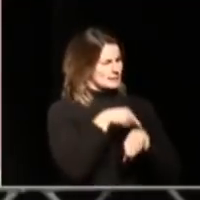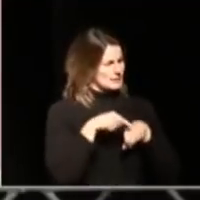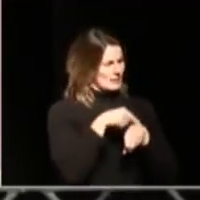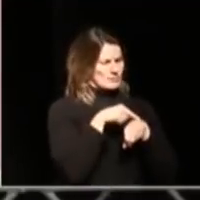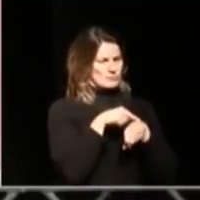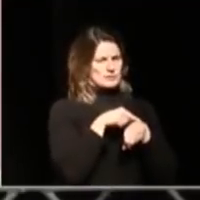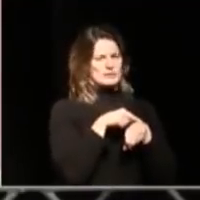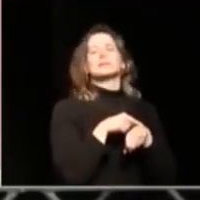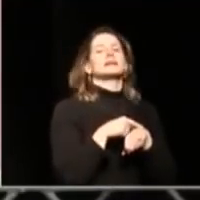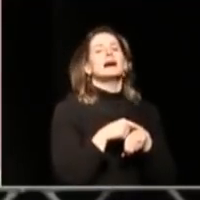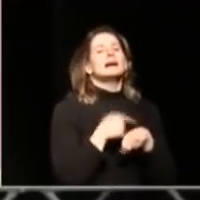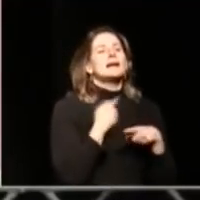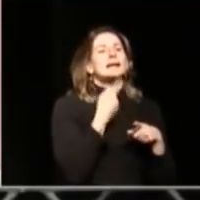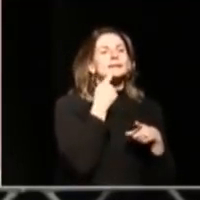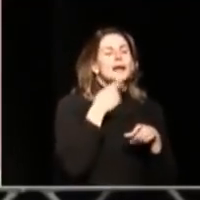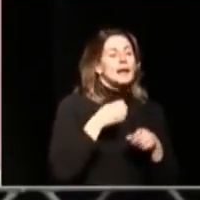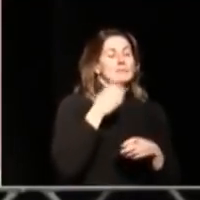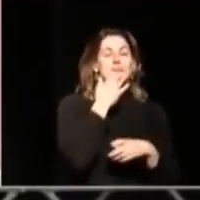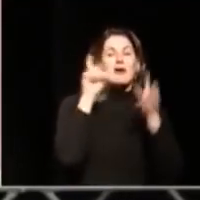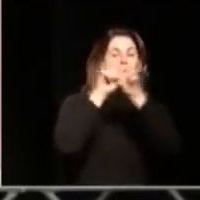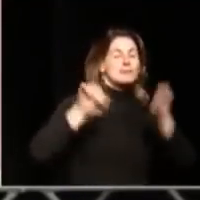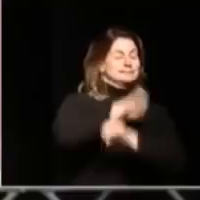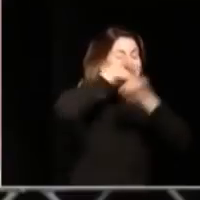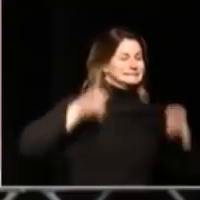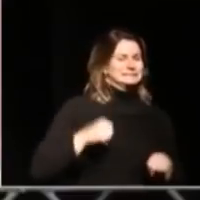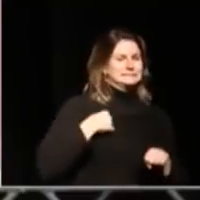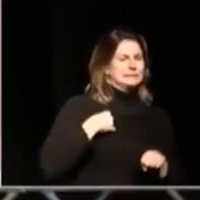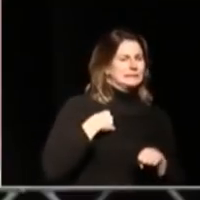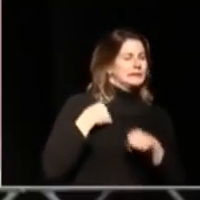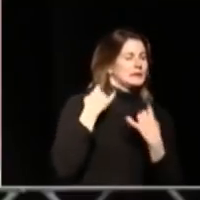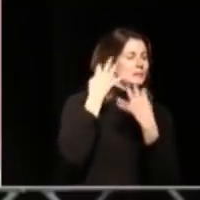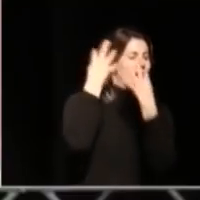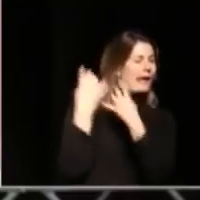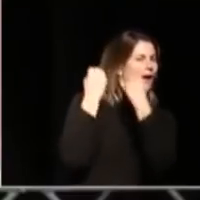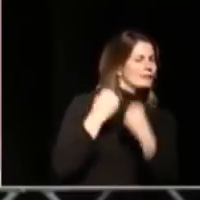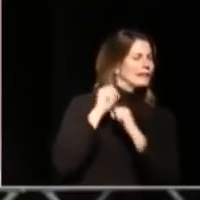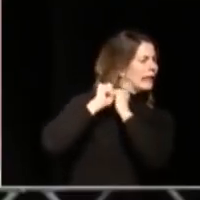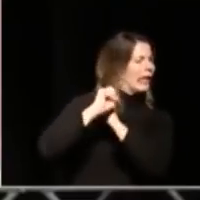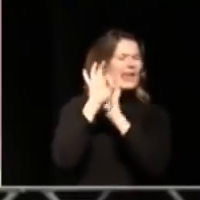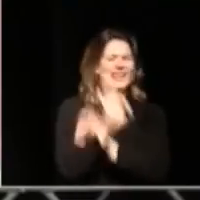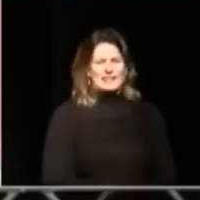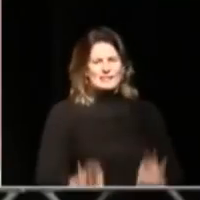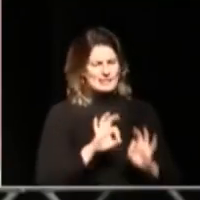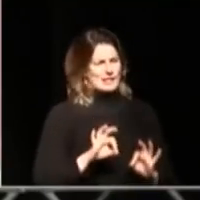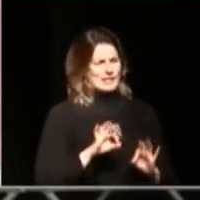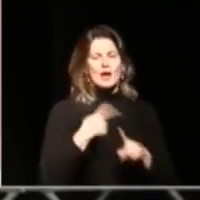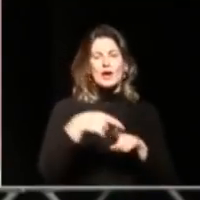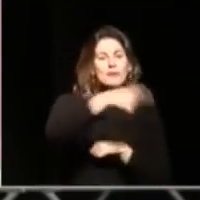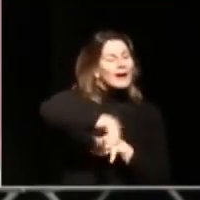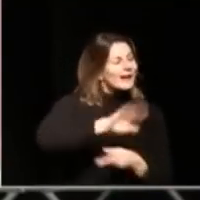política que no le debe nada a esas multinacionales porque ni uno solo de los nuestros se sienta en sus consejos de administración.